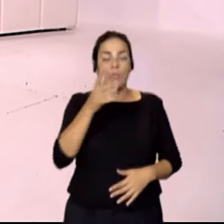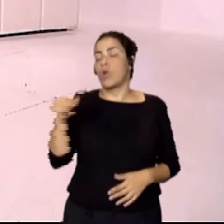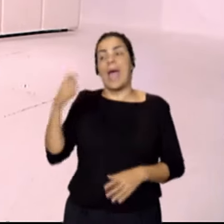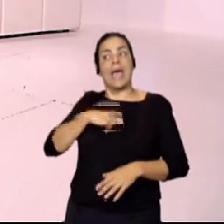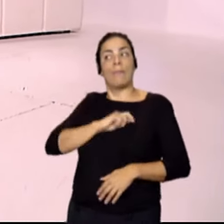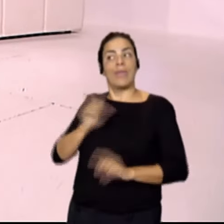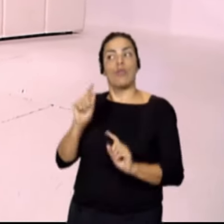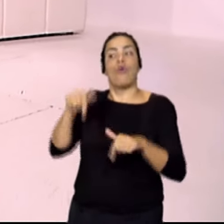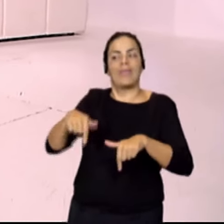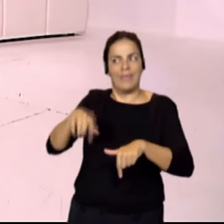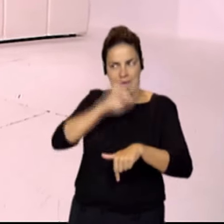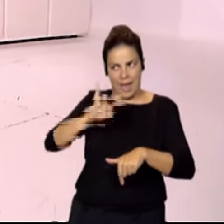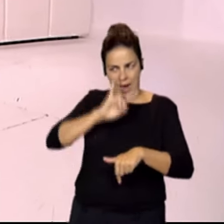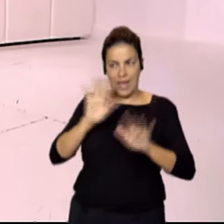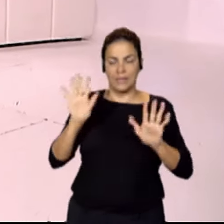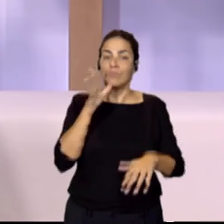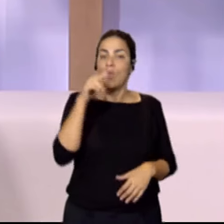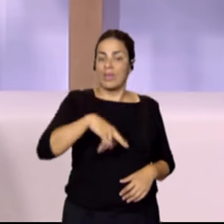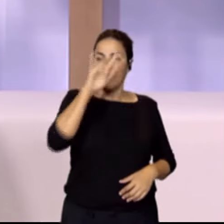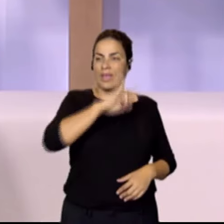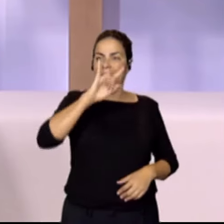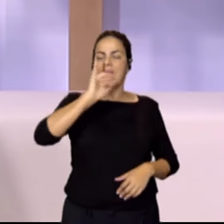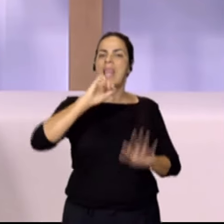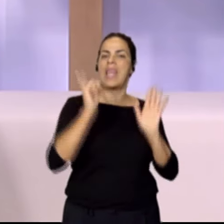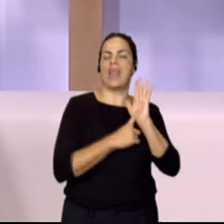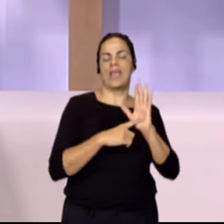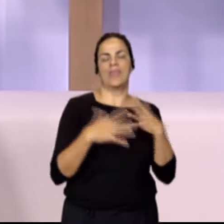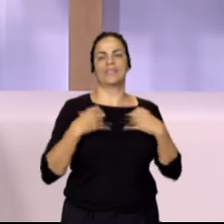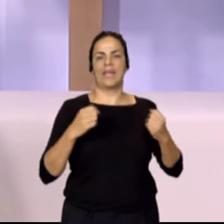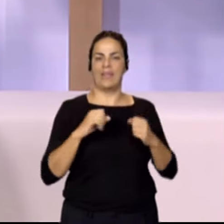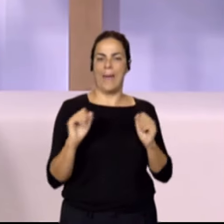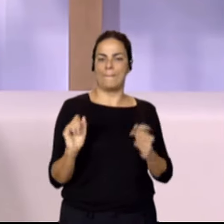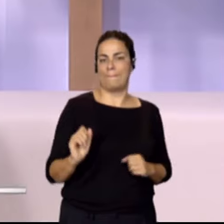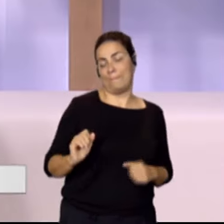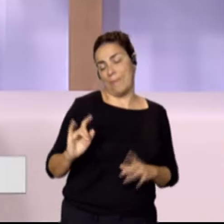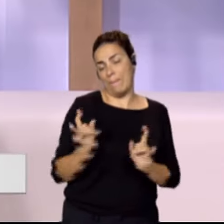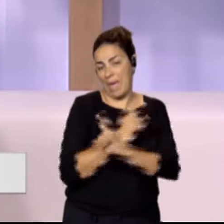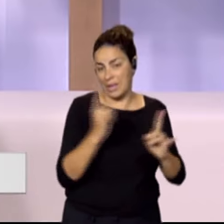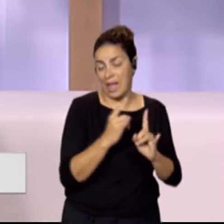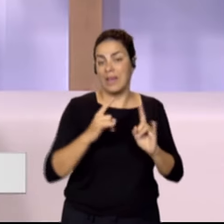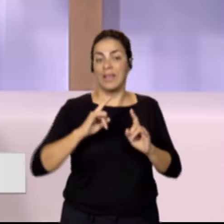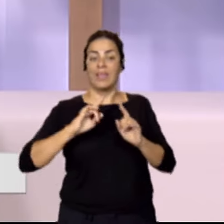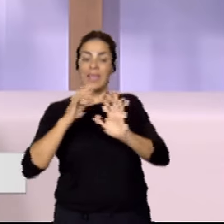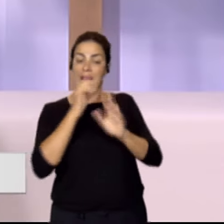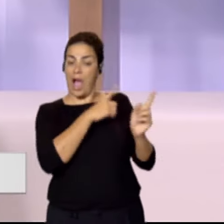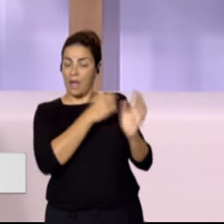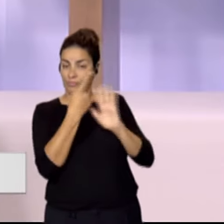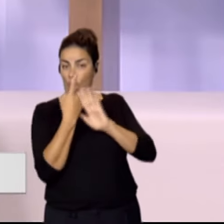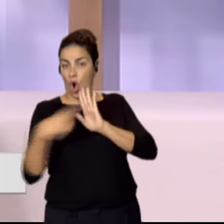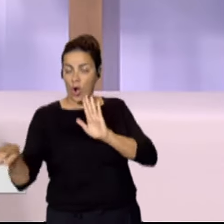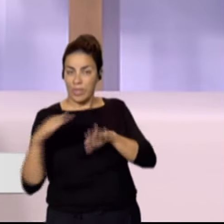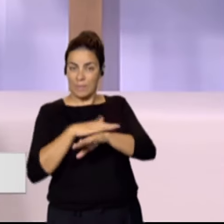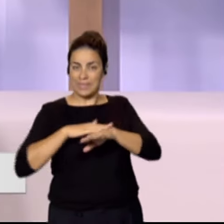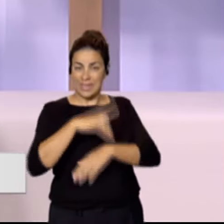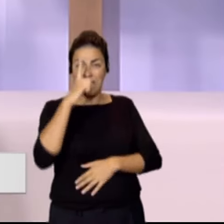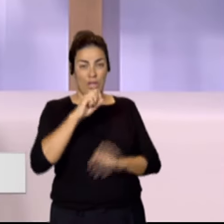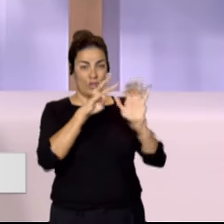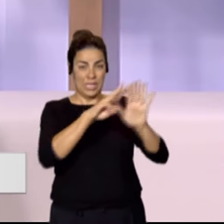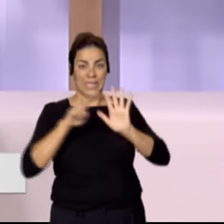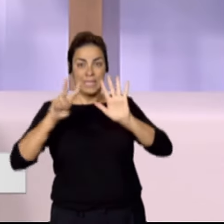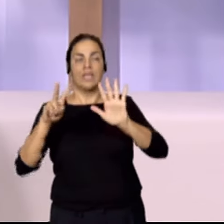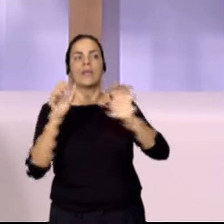tenemos una la ley de sanidad tal y la la orden Ministerial de 1987 que protege a Canarias de la